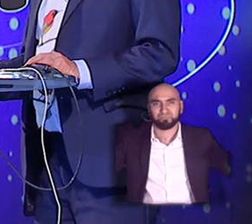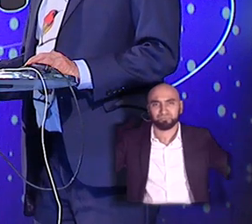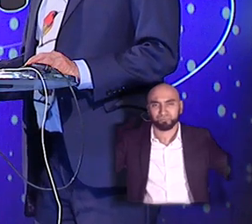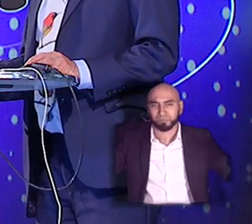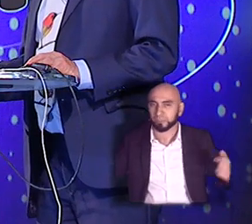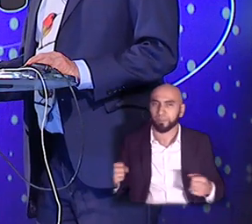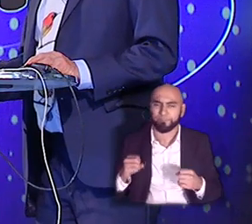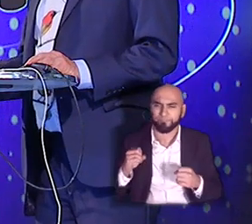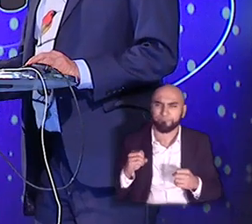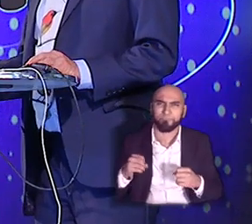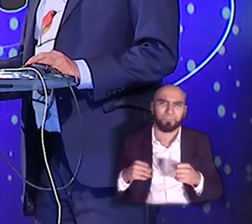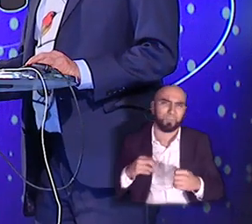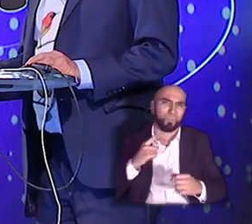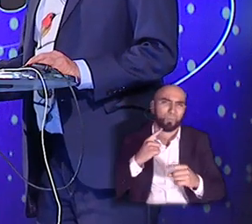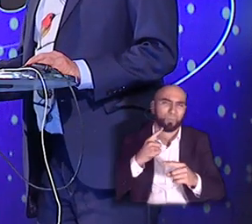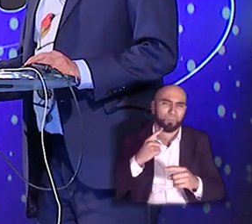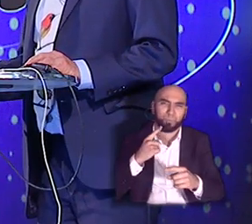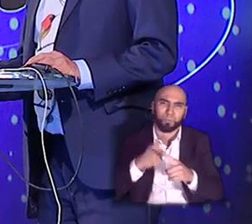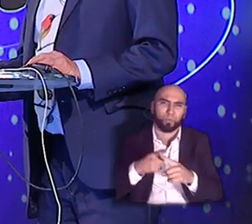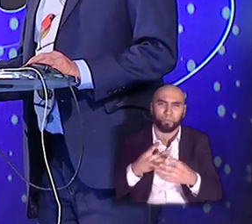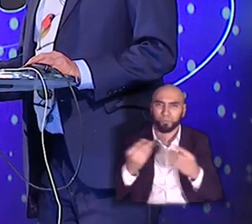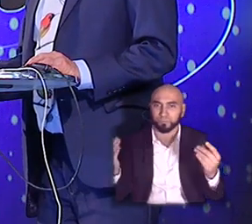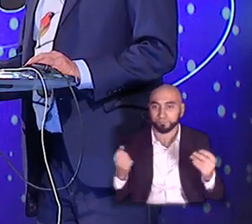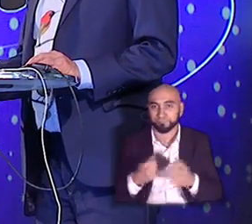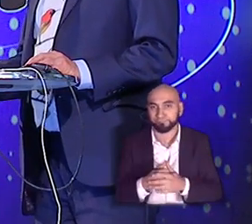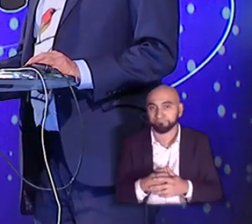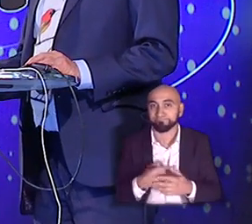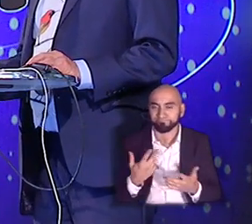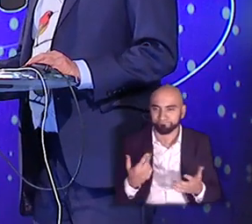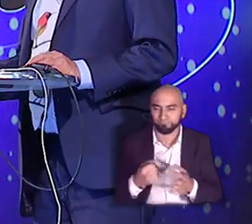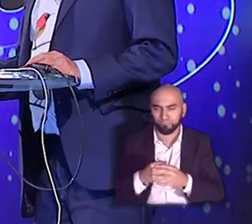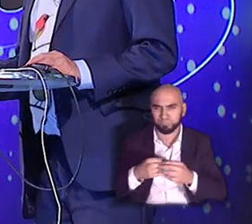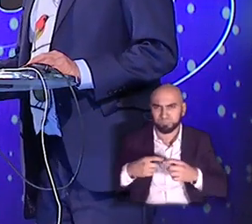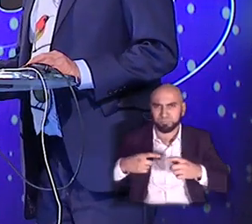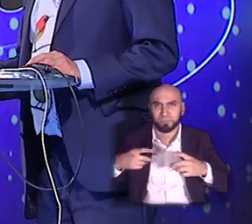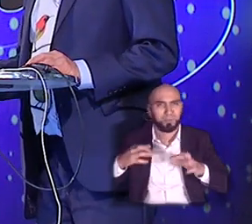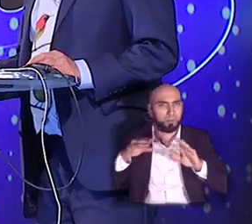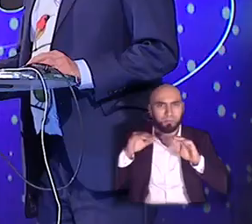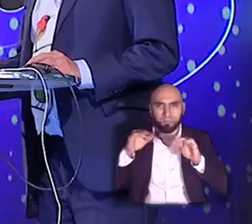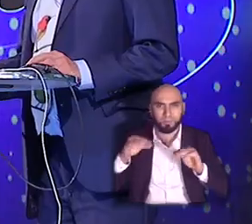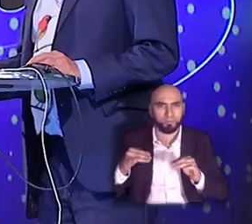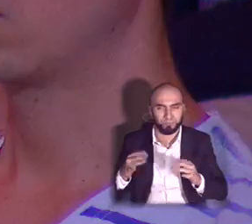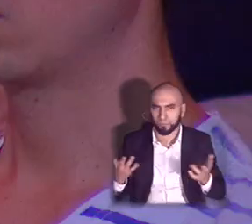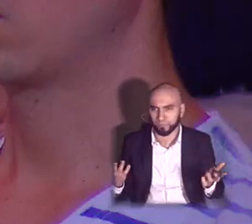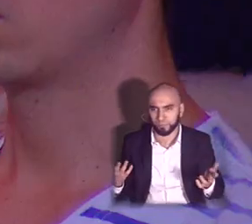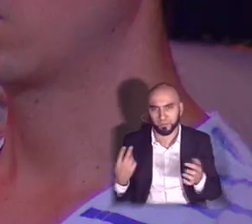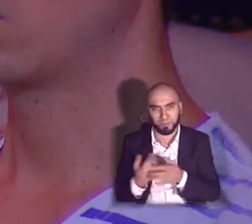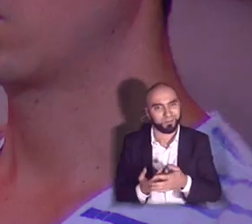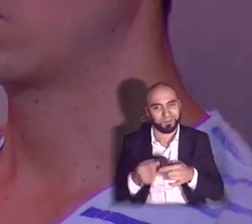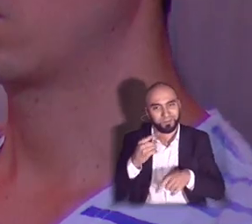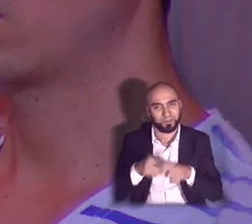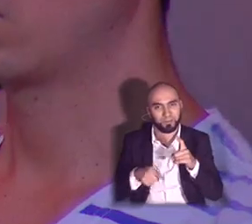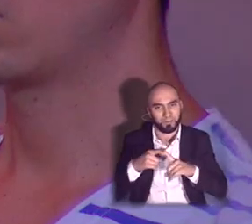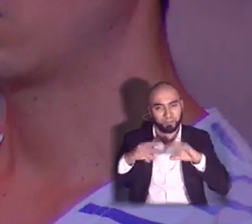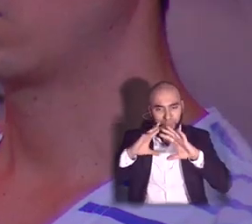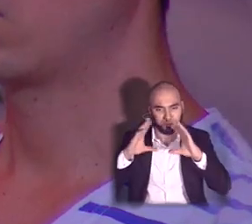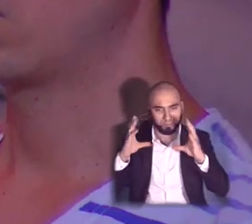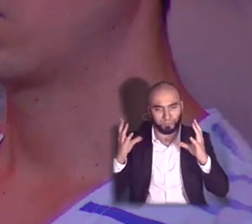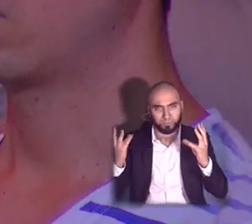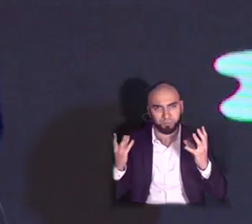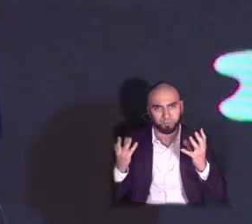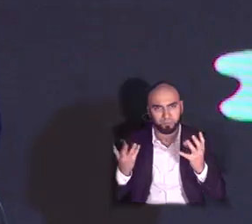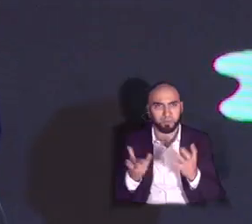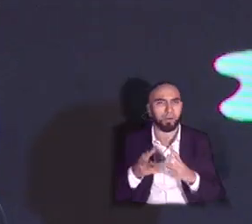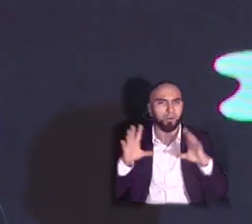vivieron el equivalente de un invierno nuclear cuando la oscuridad cubrió la Tierra por todo el polvo